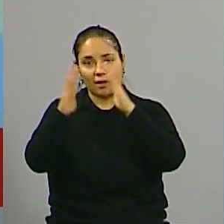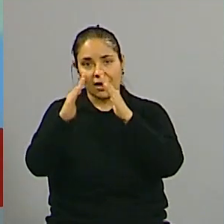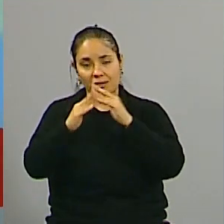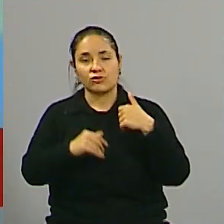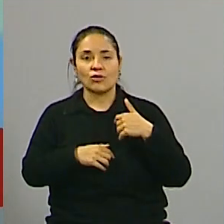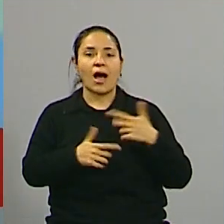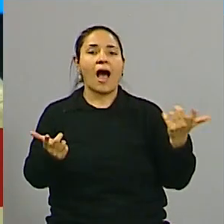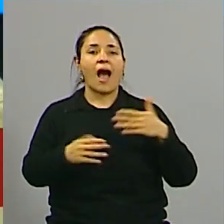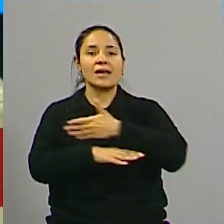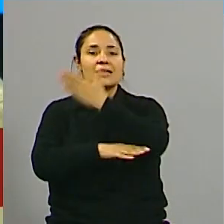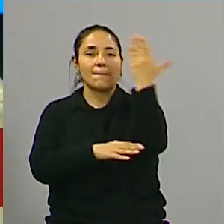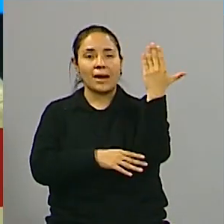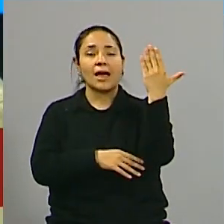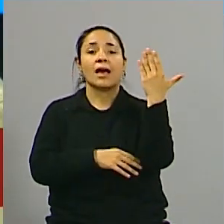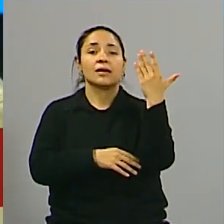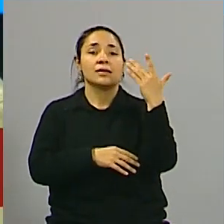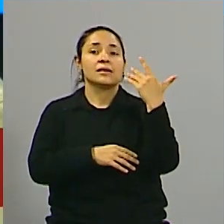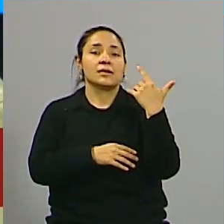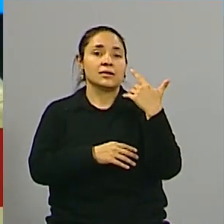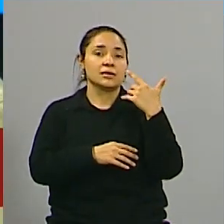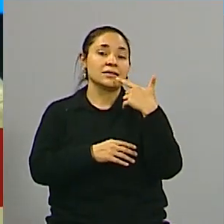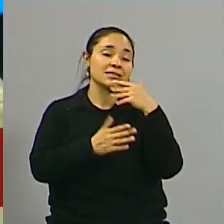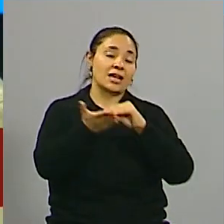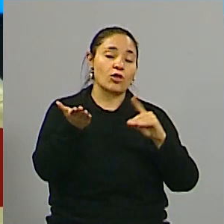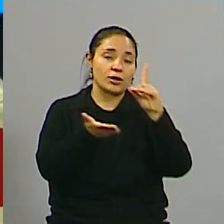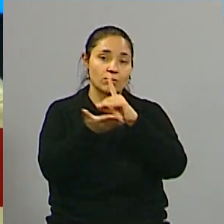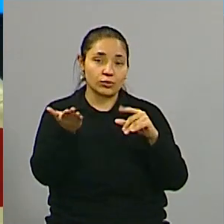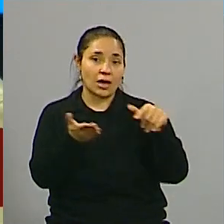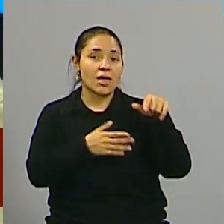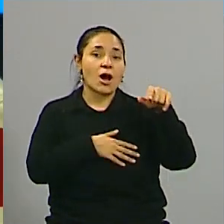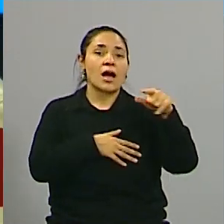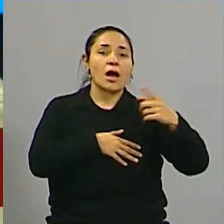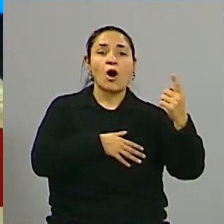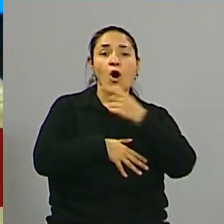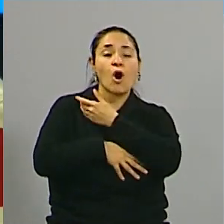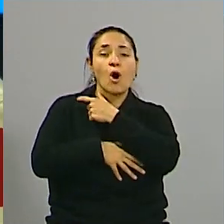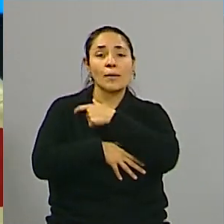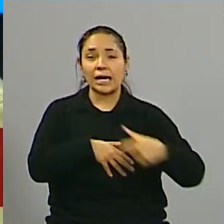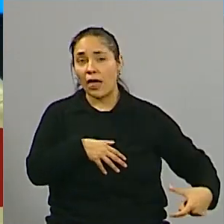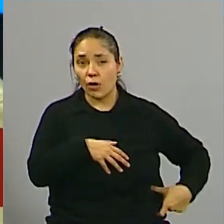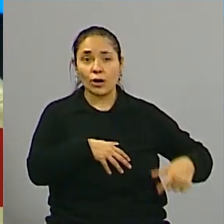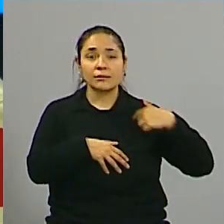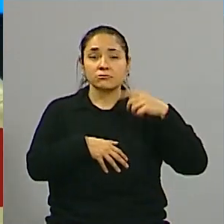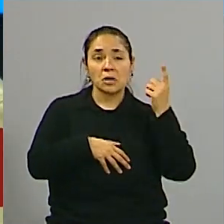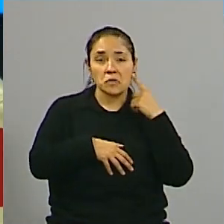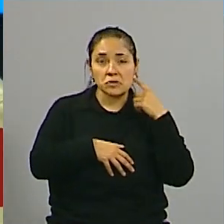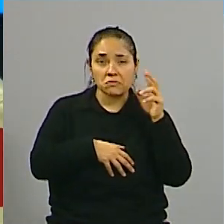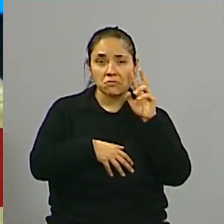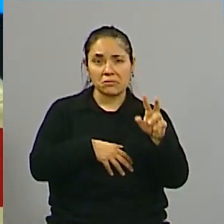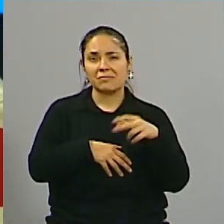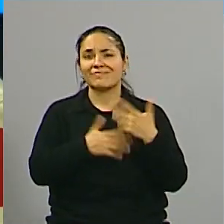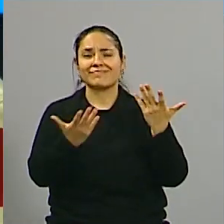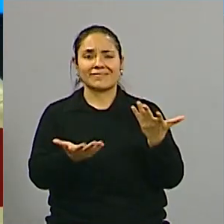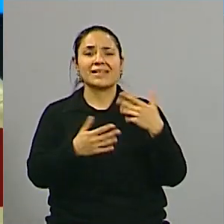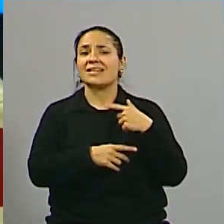Asamblea Legislativa el discurso del gobernador y bueno, se habla de construcción de vivienda cuando son soluciones habitacionales, son construcción de módulos de habitaciones y